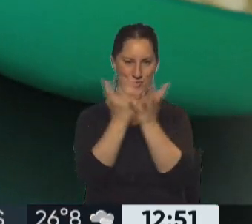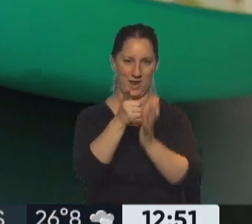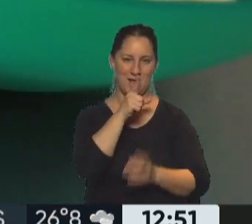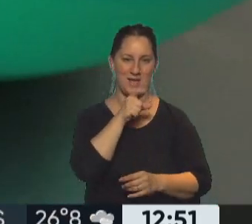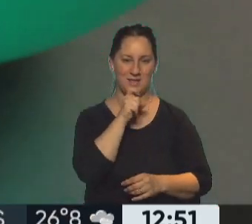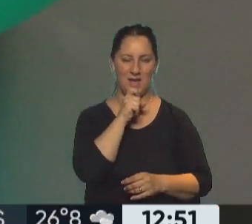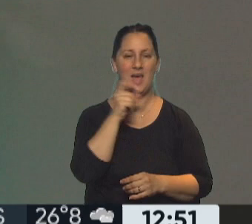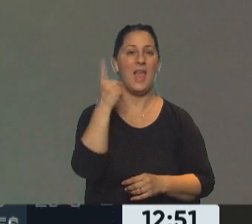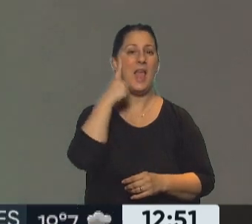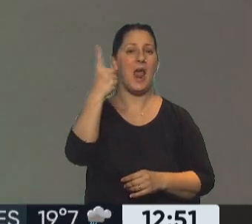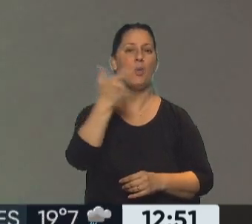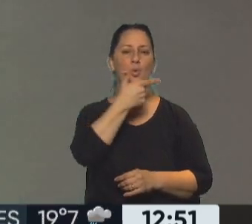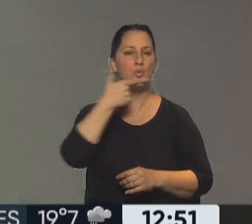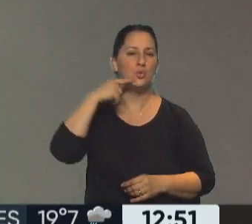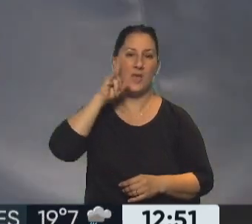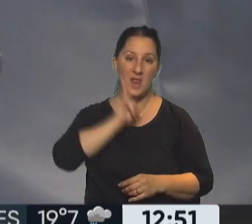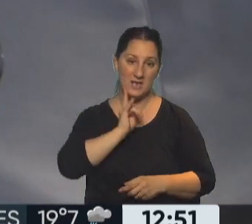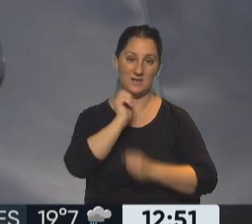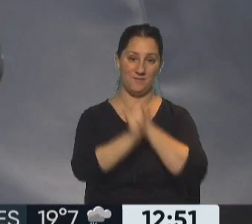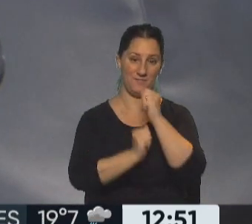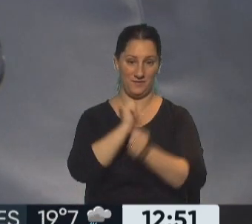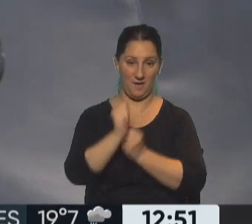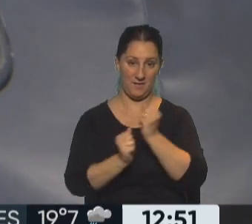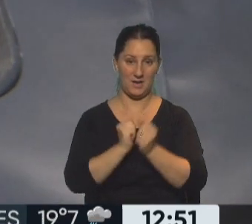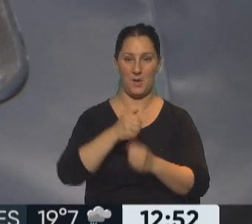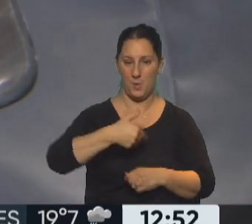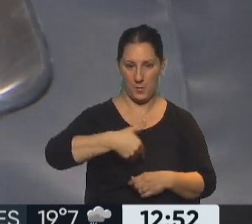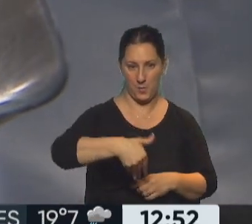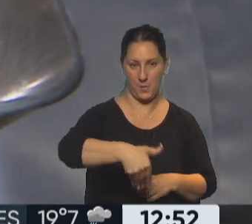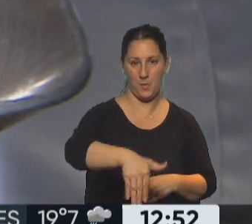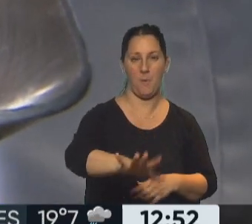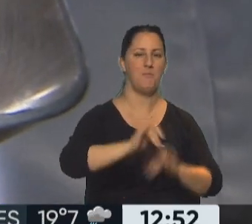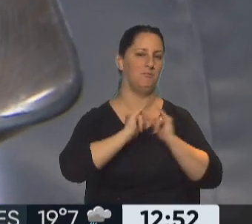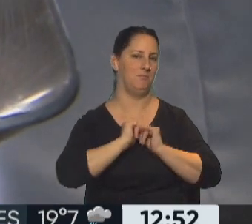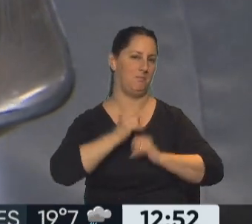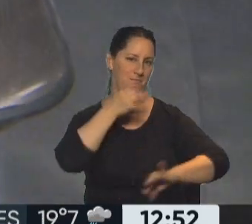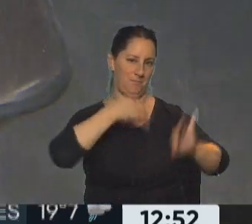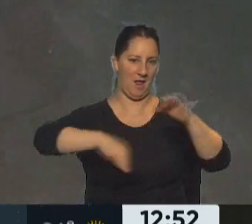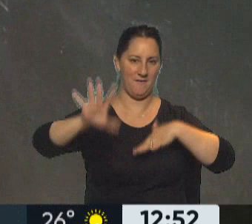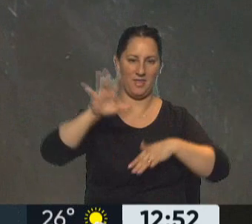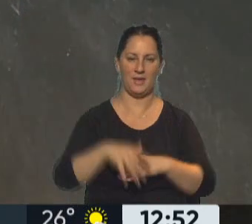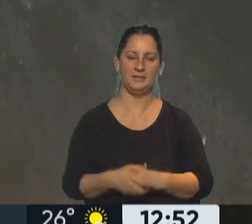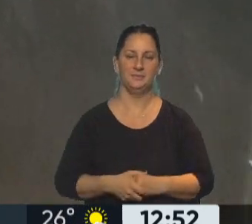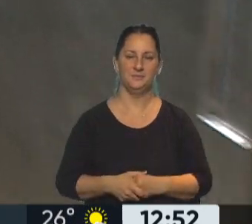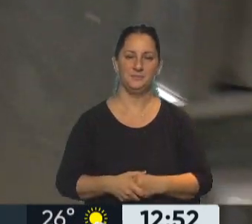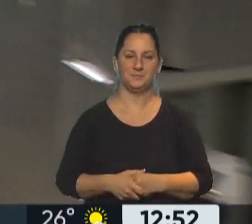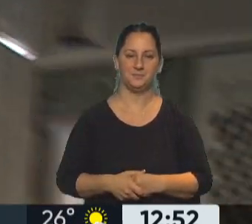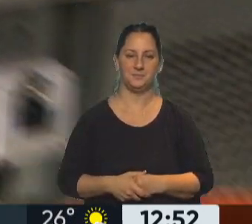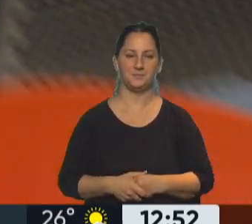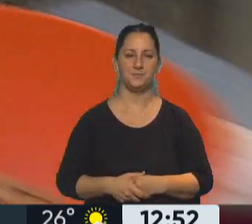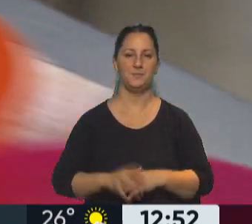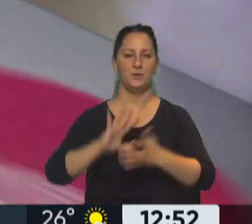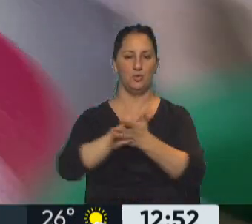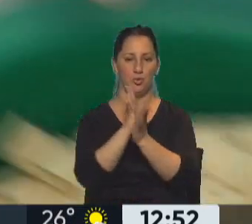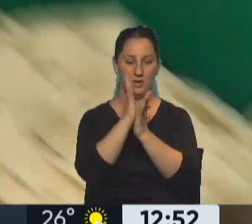tenemos un helado de dulce de leche en la fabricadora que ya en breve lo tenemos para salir, que lo tenemos acá. Y acá tenemos